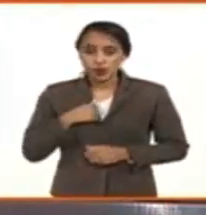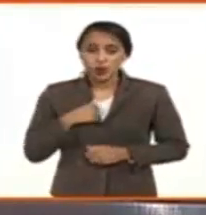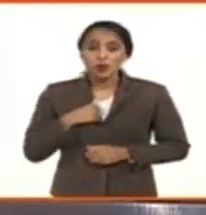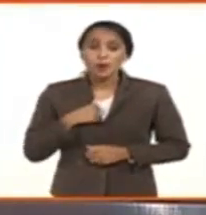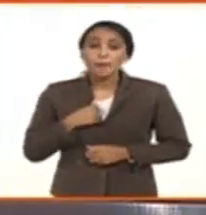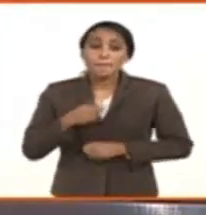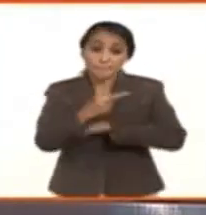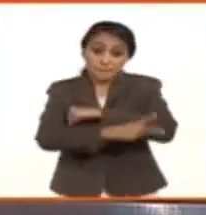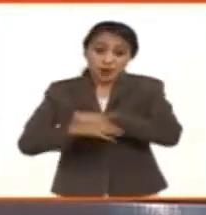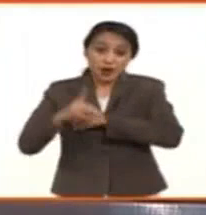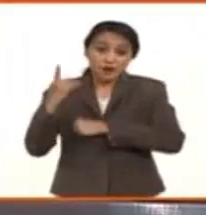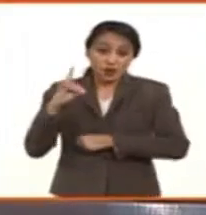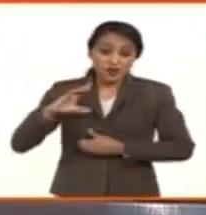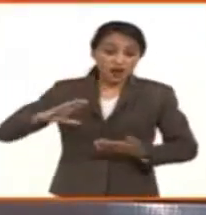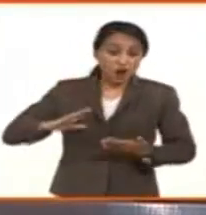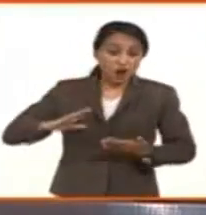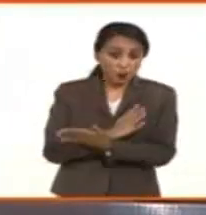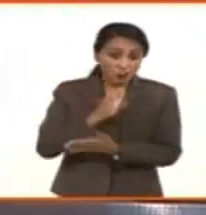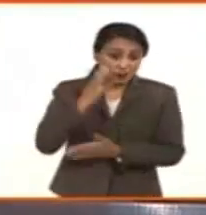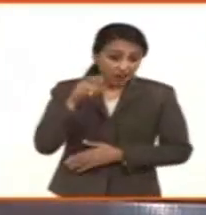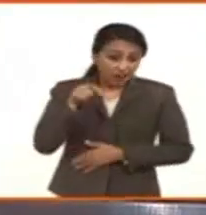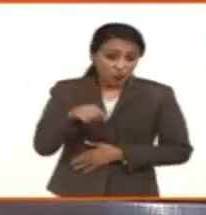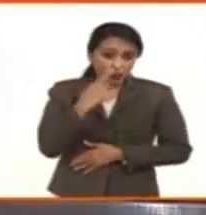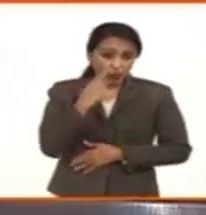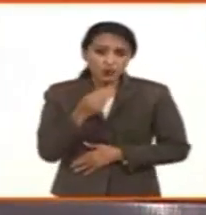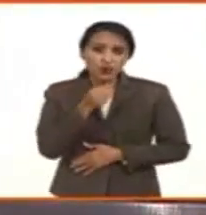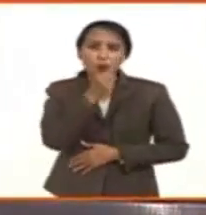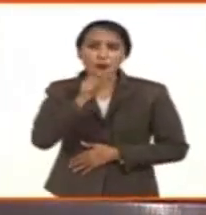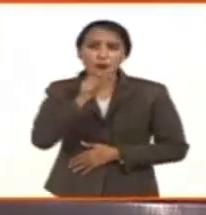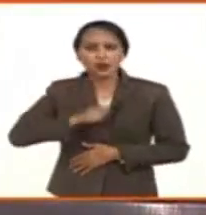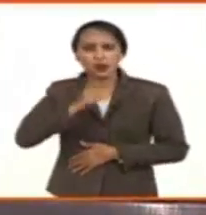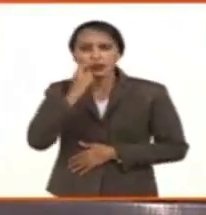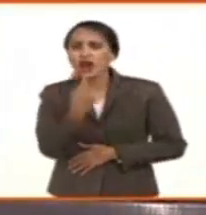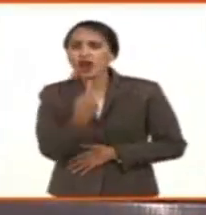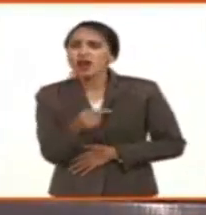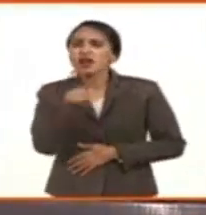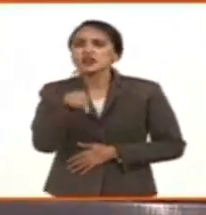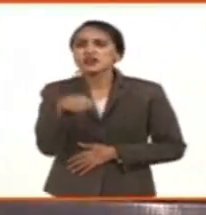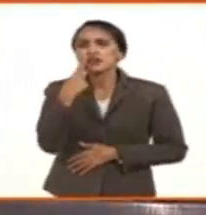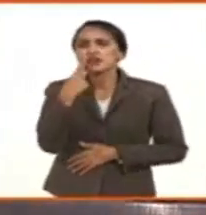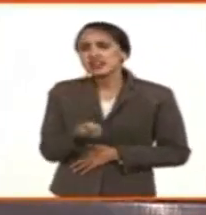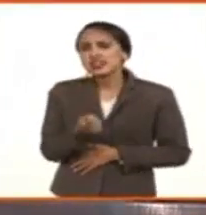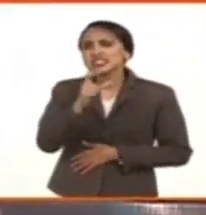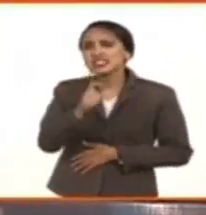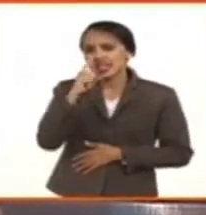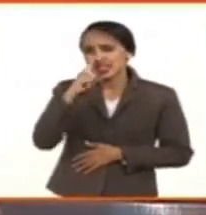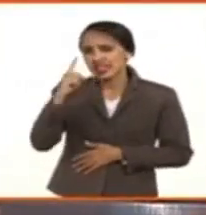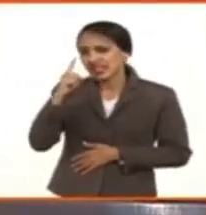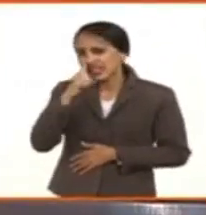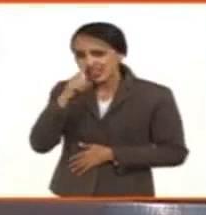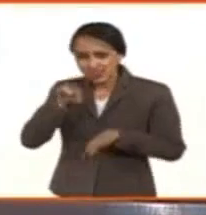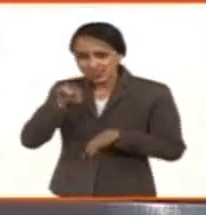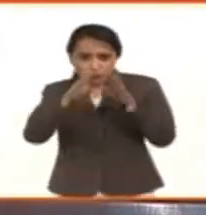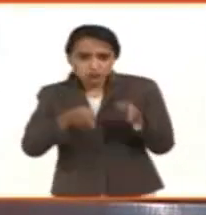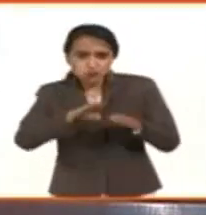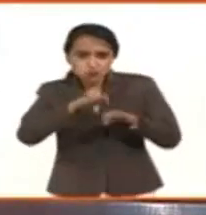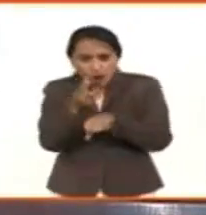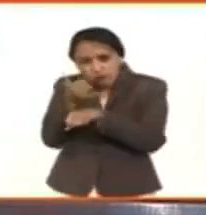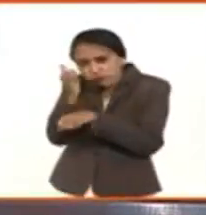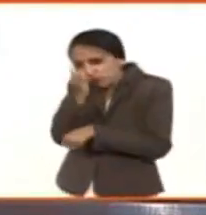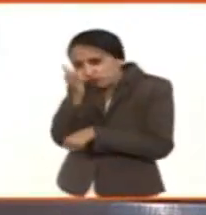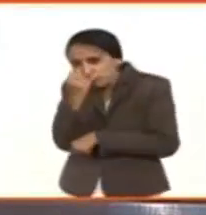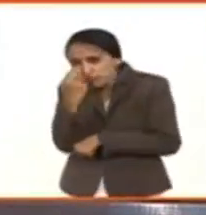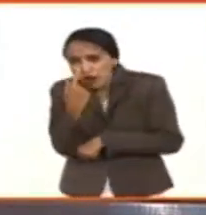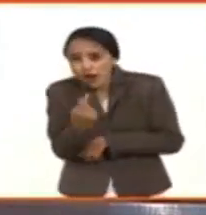cubriéndolo y era muy notorio ver toda la maquinaria cnn a los medios nacionales a las agencias internacionales al país que todos